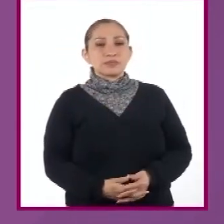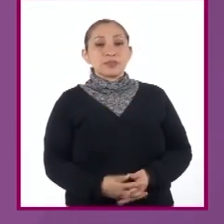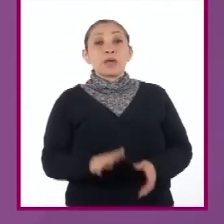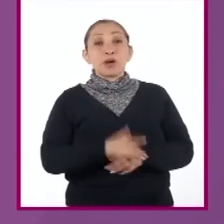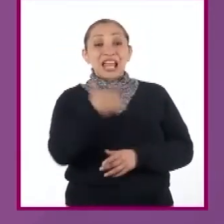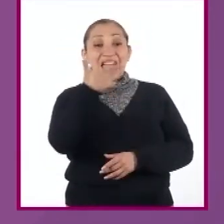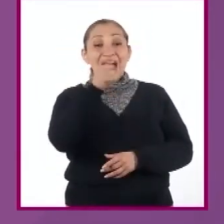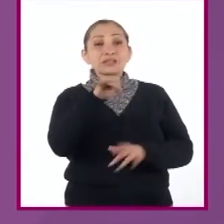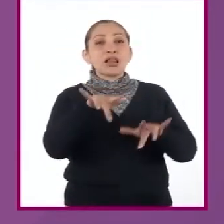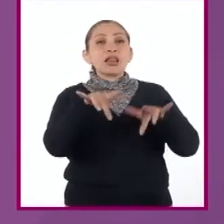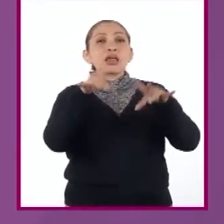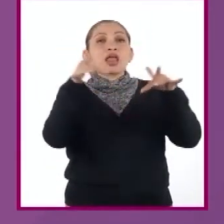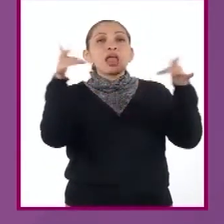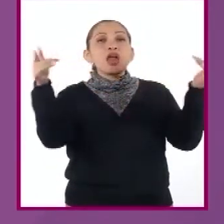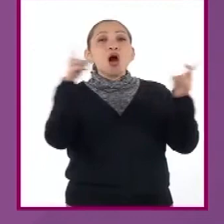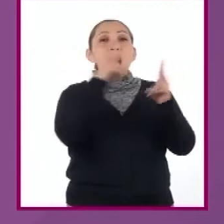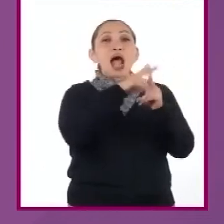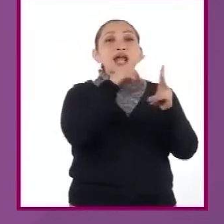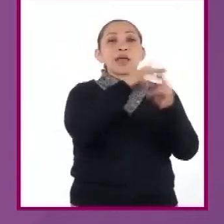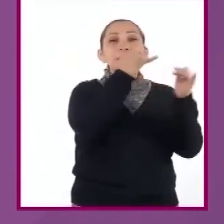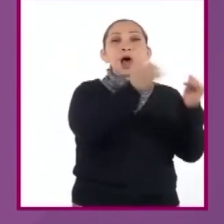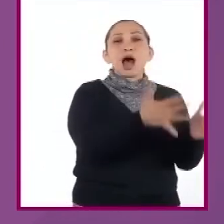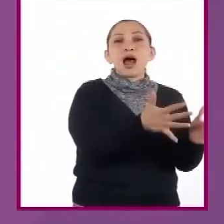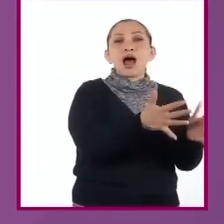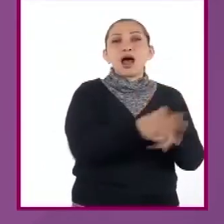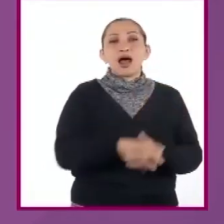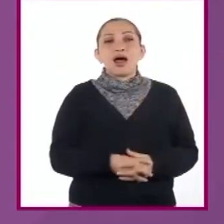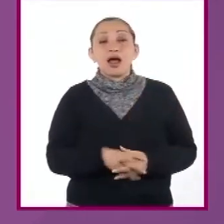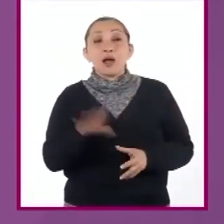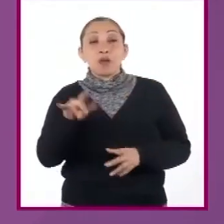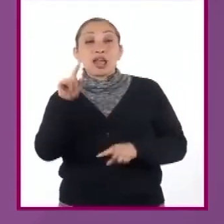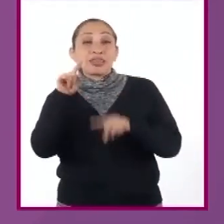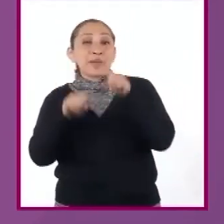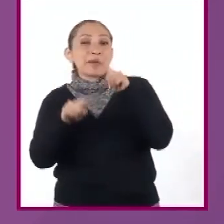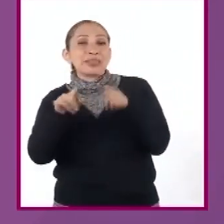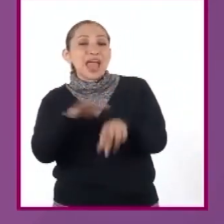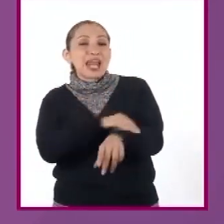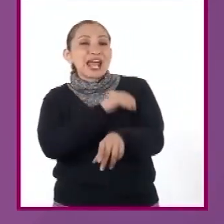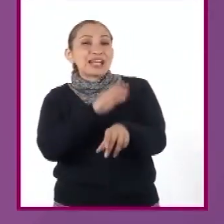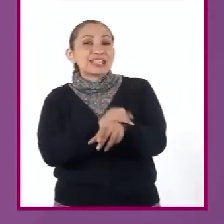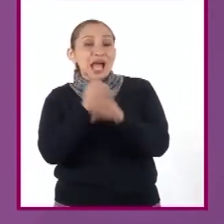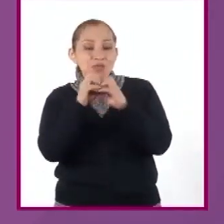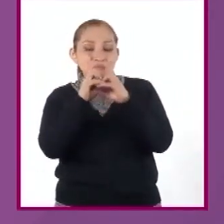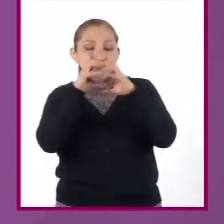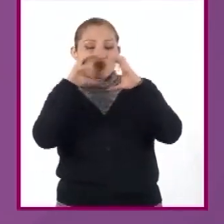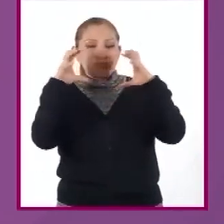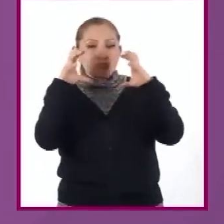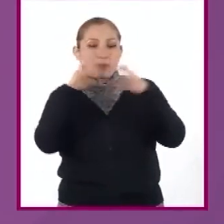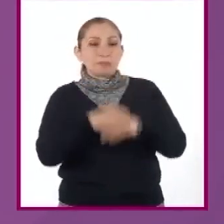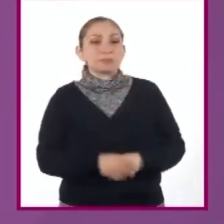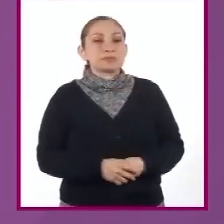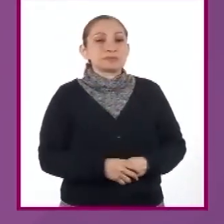Porque el gas es más ligero que el aire. Porque depende de la energía que contenga el globo.